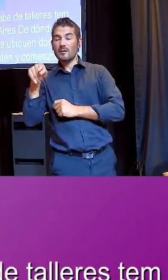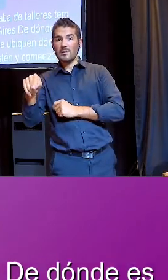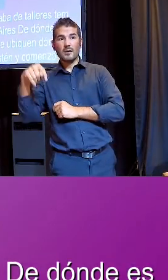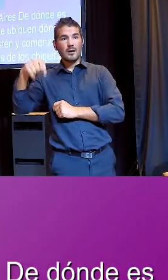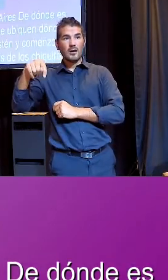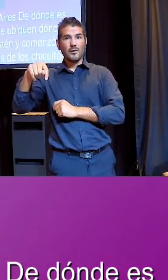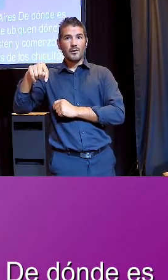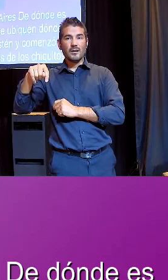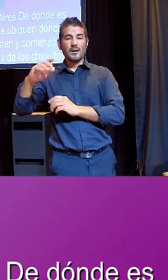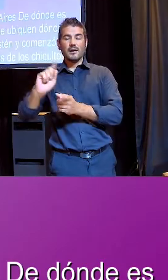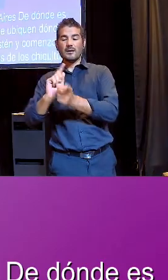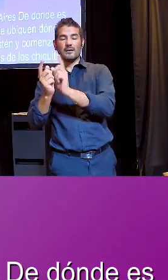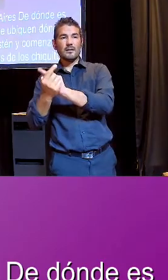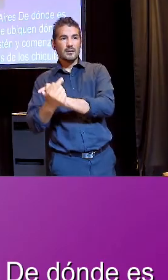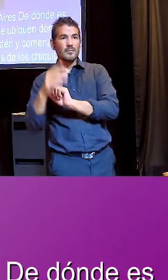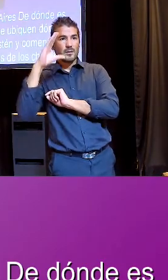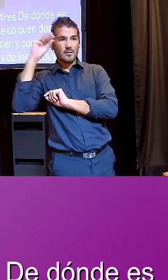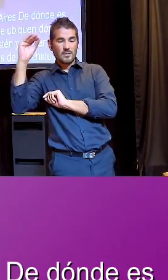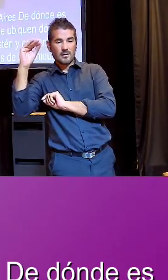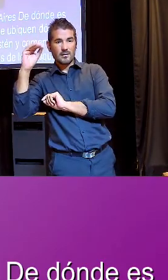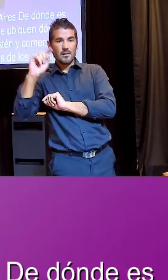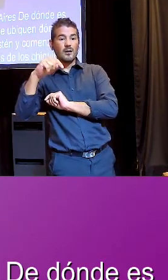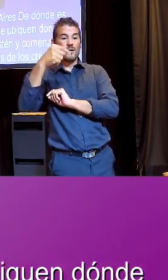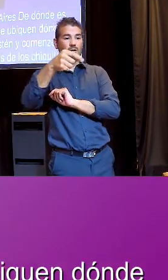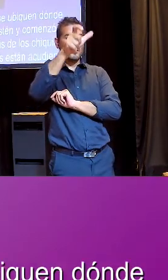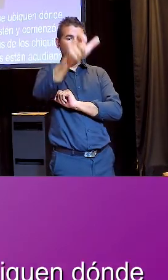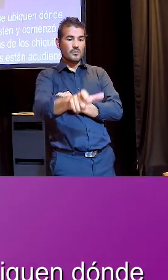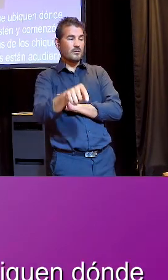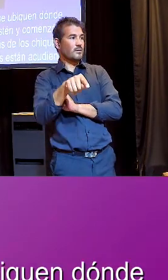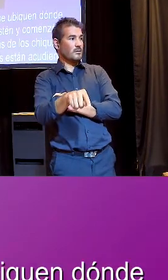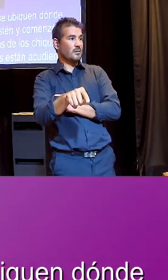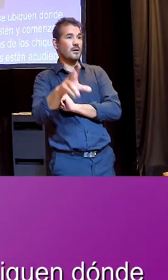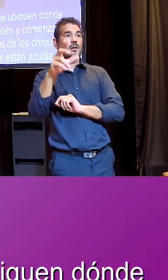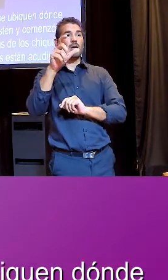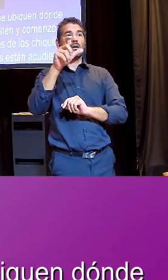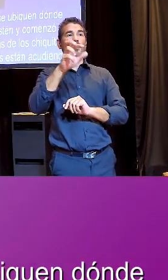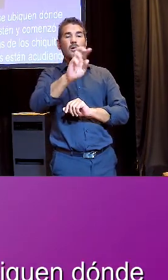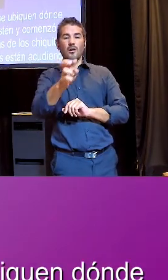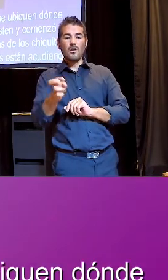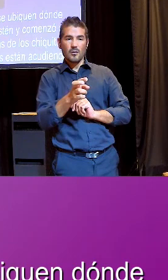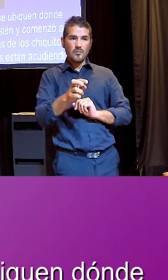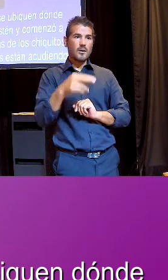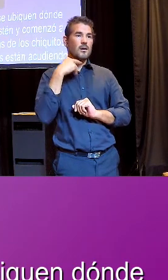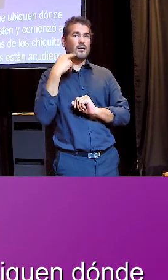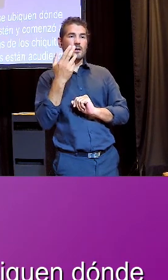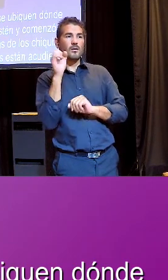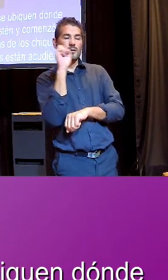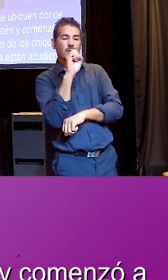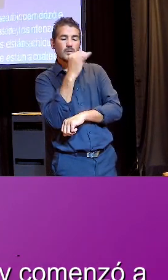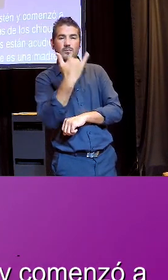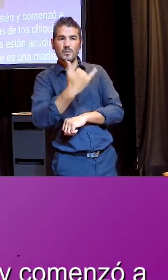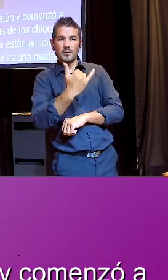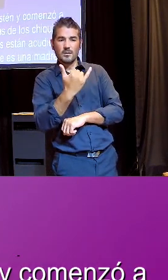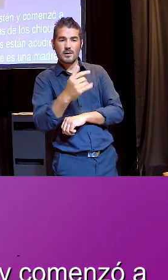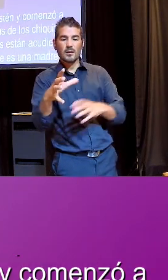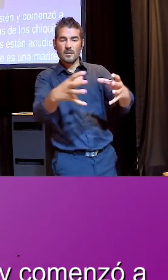que lo que más les ha impactado es que es una madre quien lleva a cabo esto y que la cercanía y el pensar que sí se puede